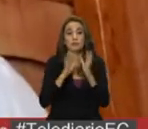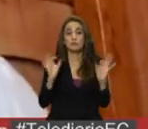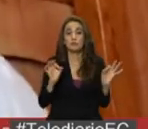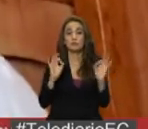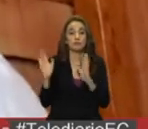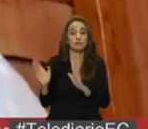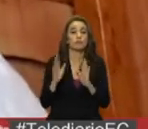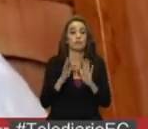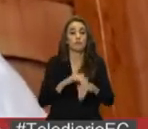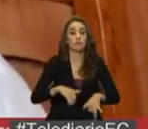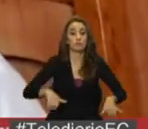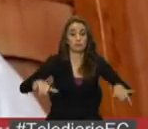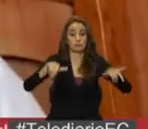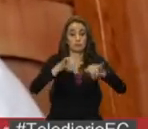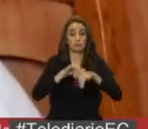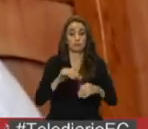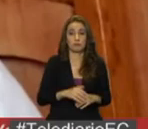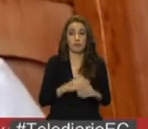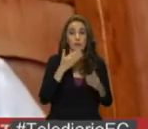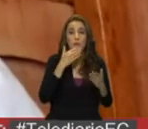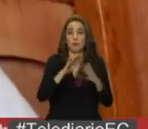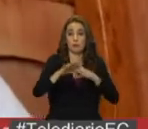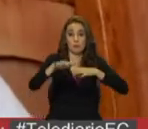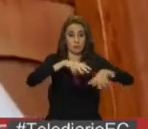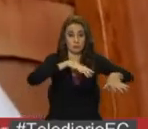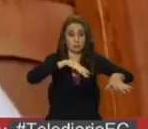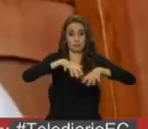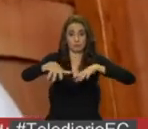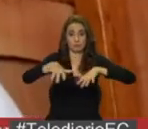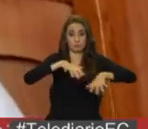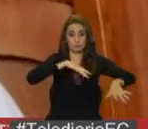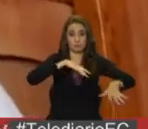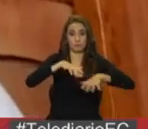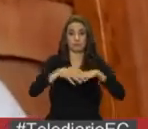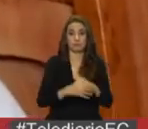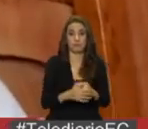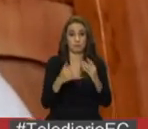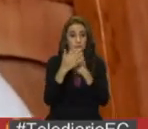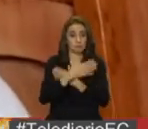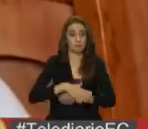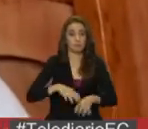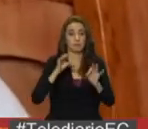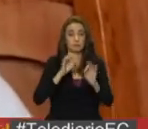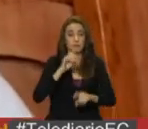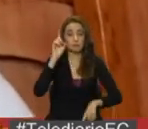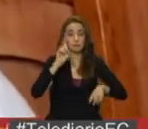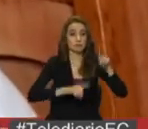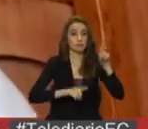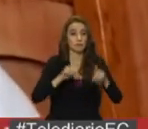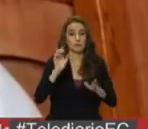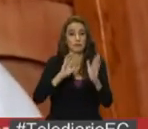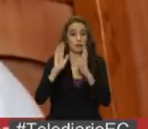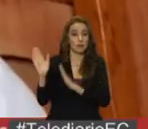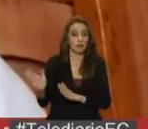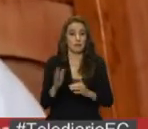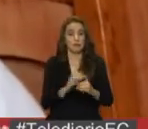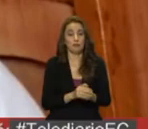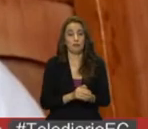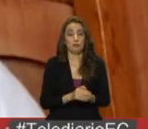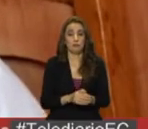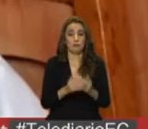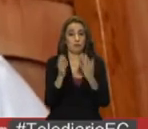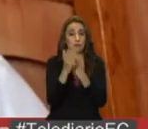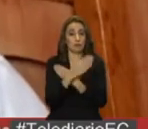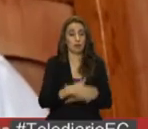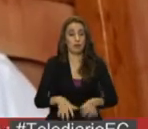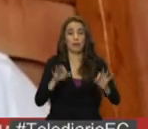ciertas circunstancias, por ejemplo, la conmoción nacional que causa este delito, la seguridad